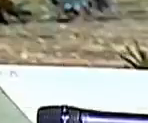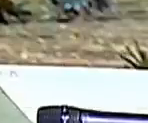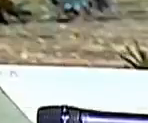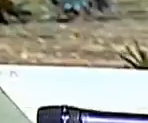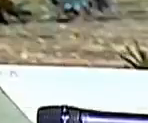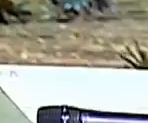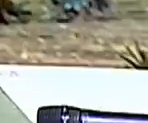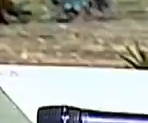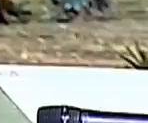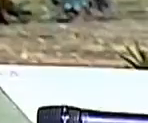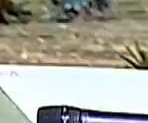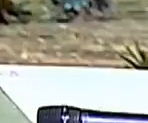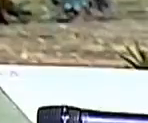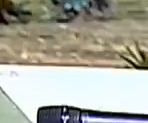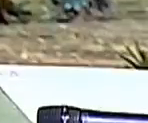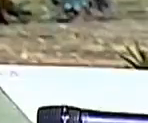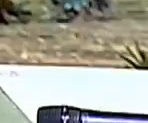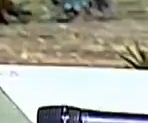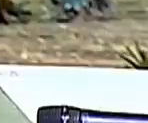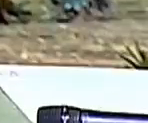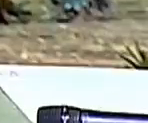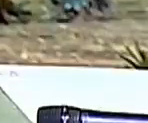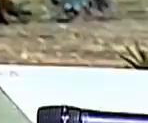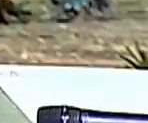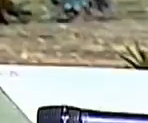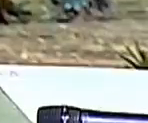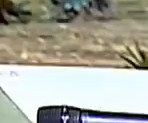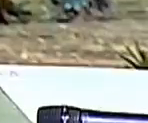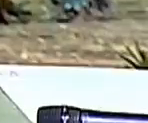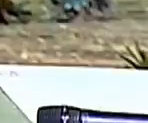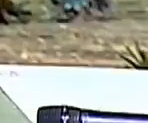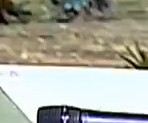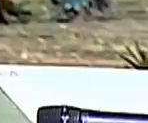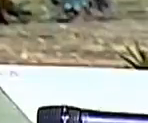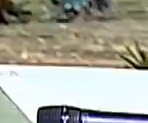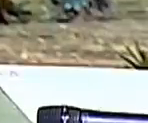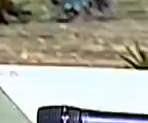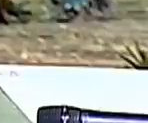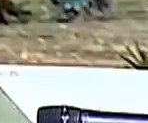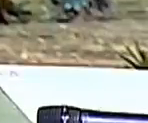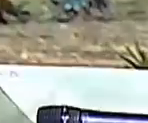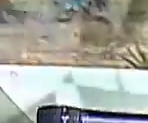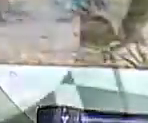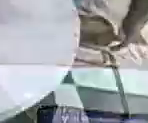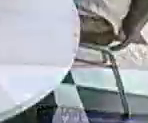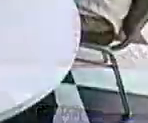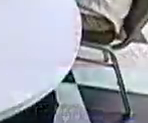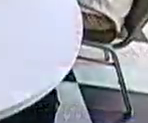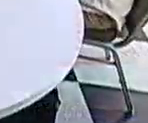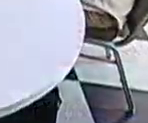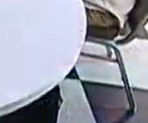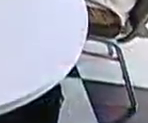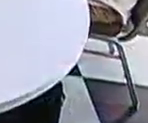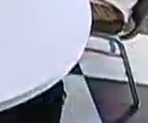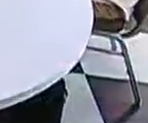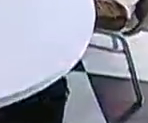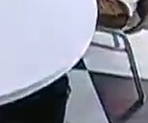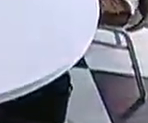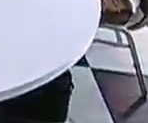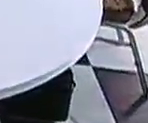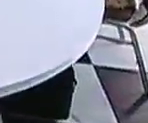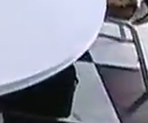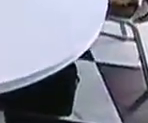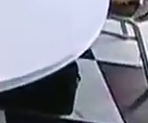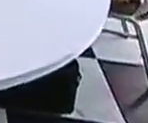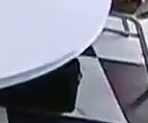todo en la numerología. Tenemos un día perfecto, lleno de bendiciones y de